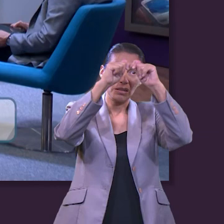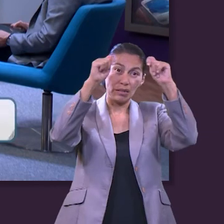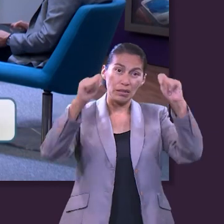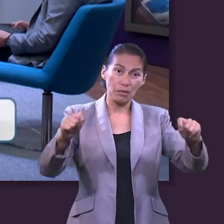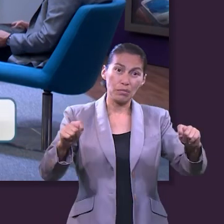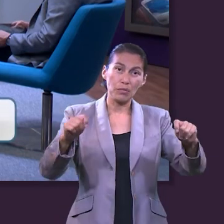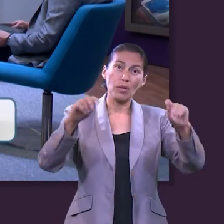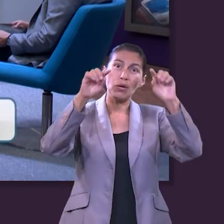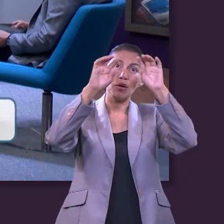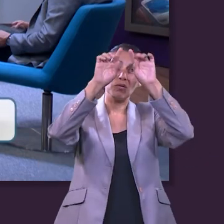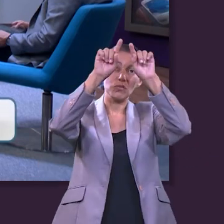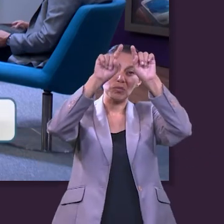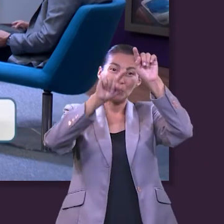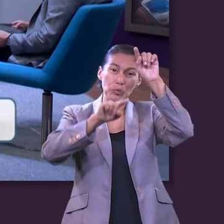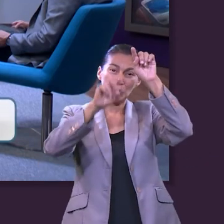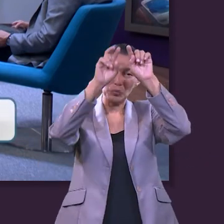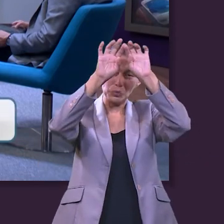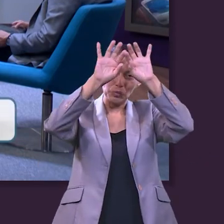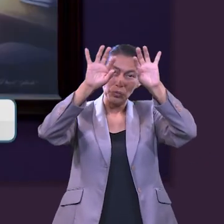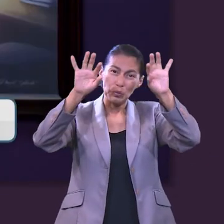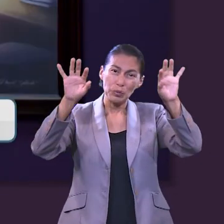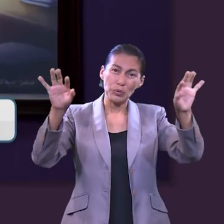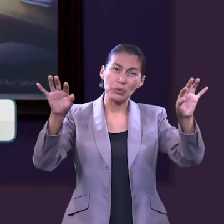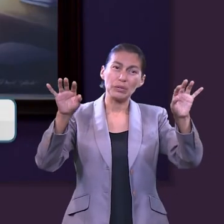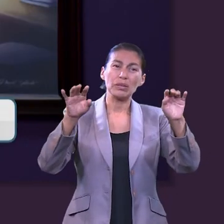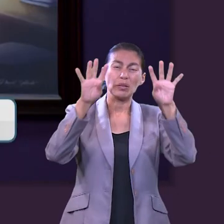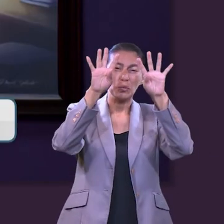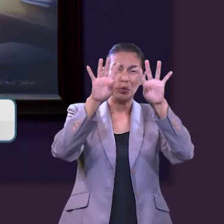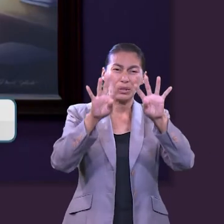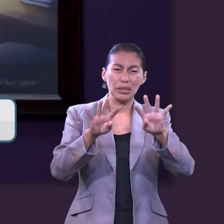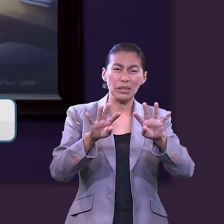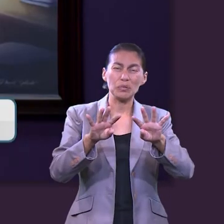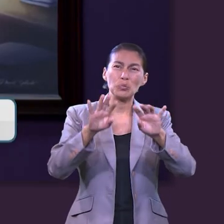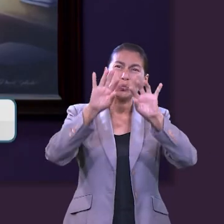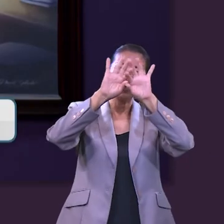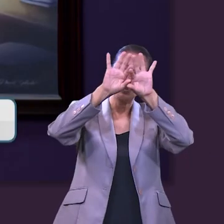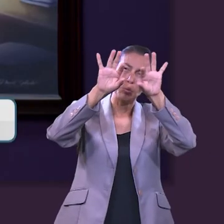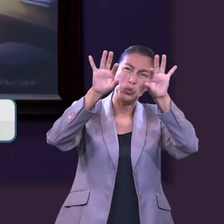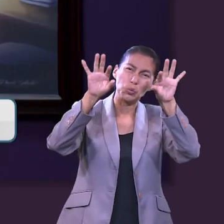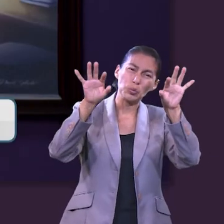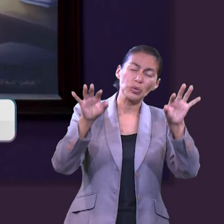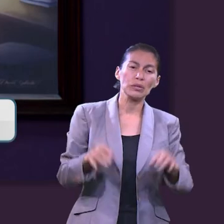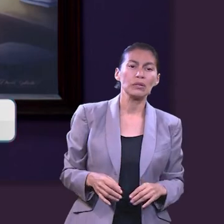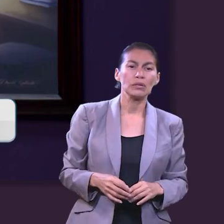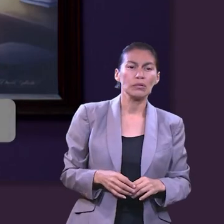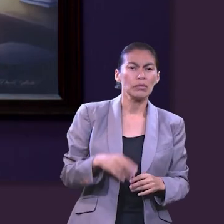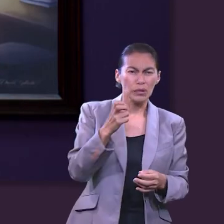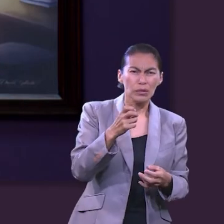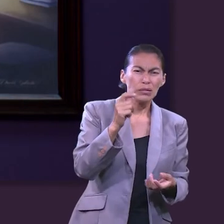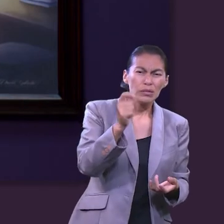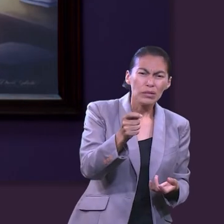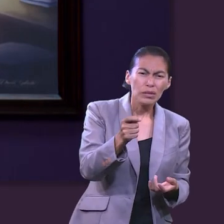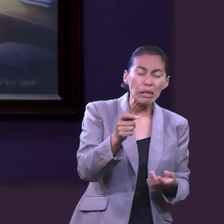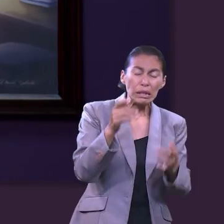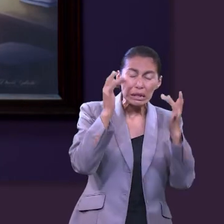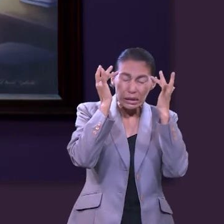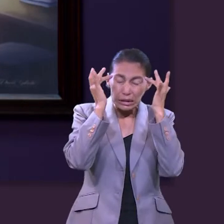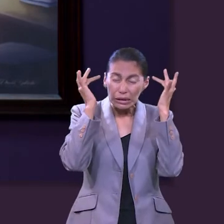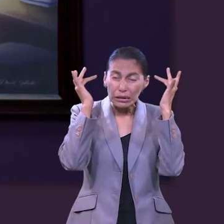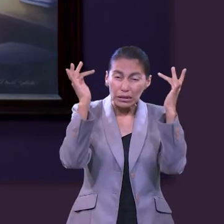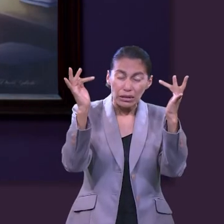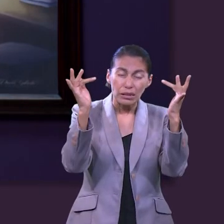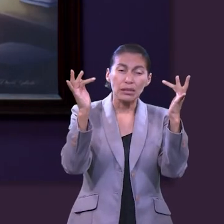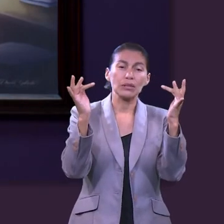velo del templo se rasgó en dos de arriba abajo. Pues sabemos que en ese tiempo el templo era una de las